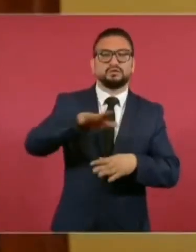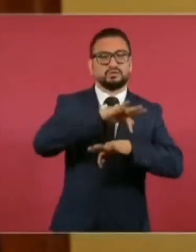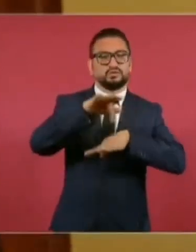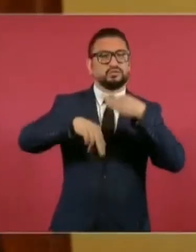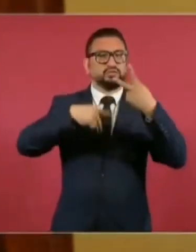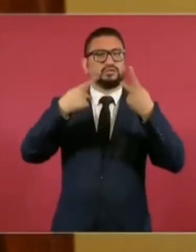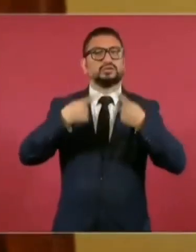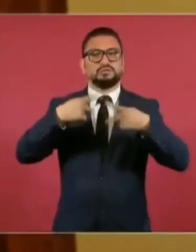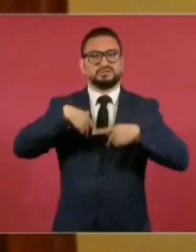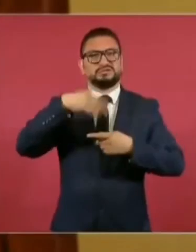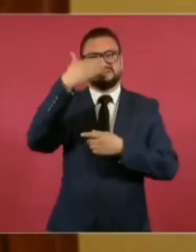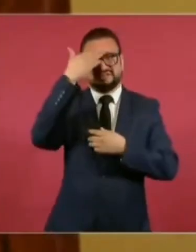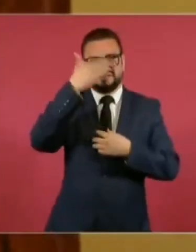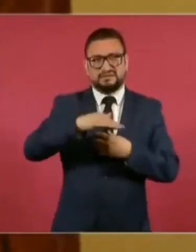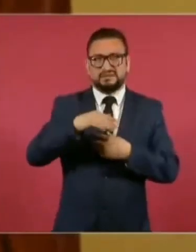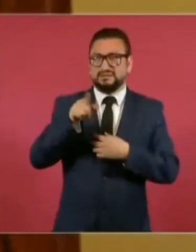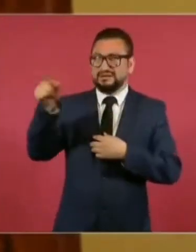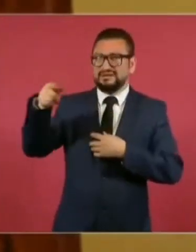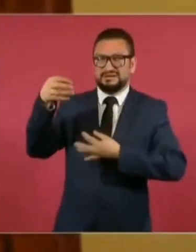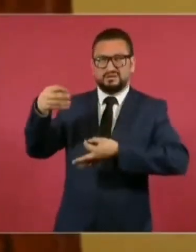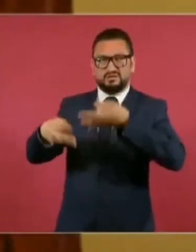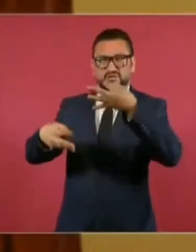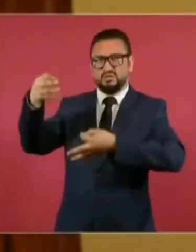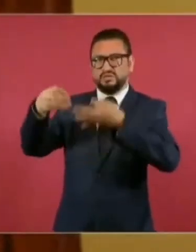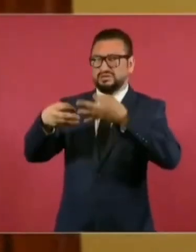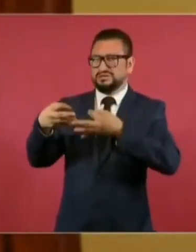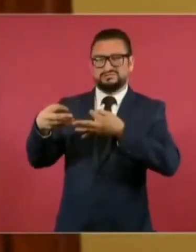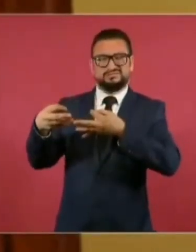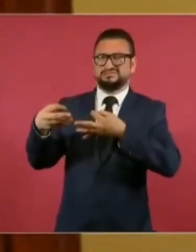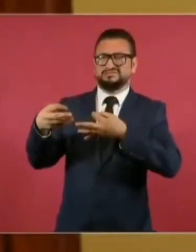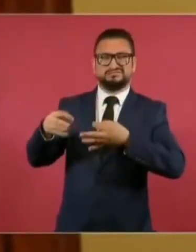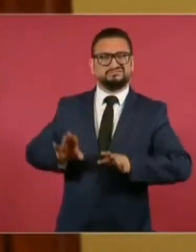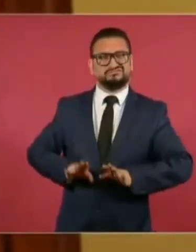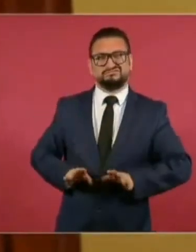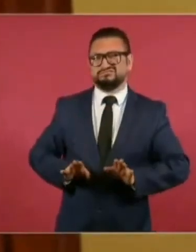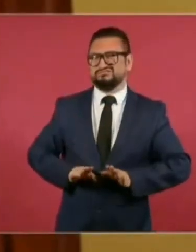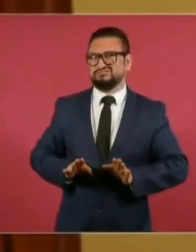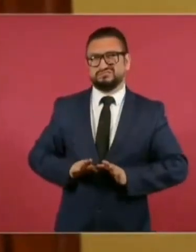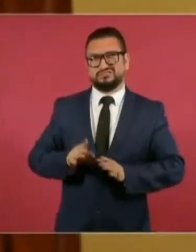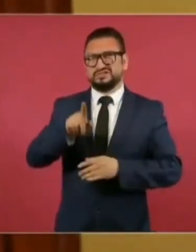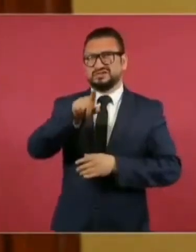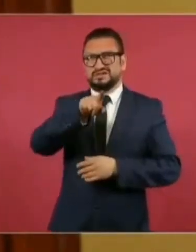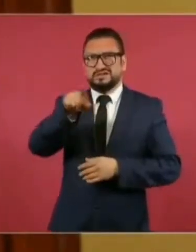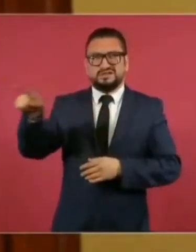que sepa qué clase de jueces tenemos que no tienen a